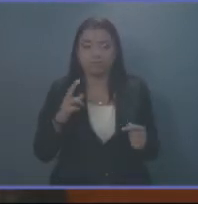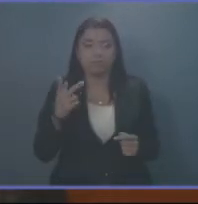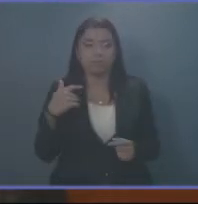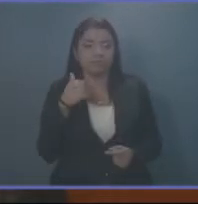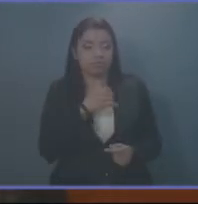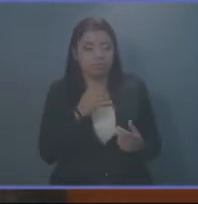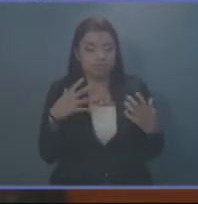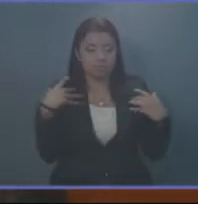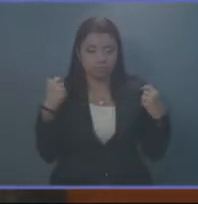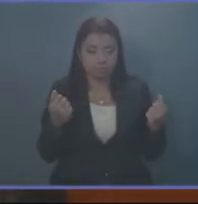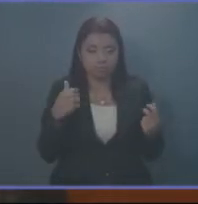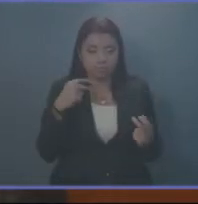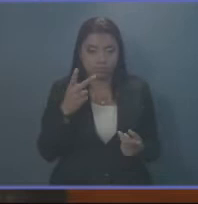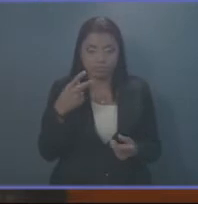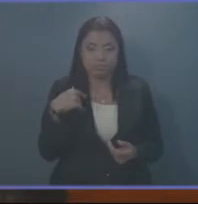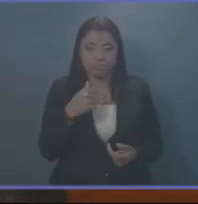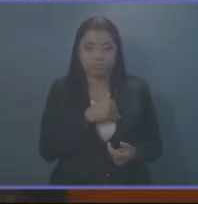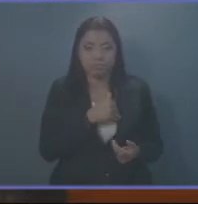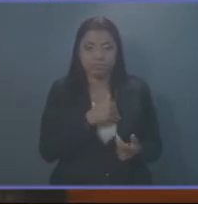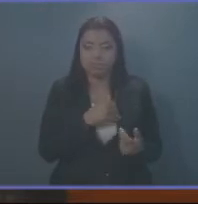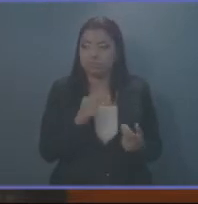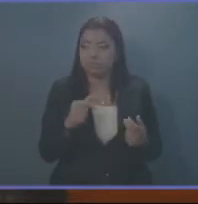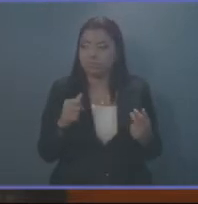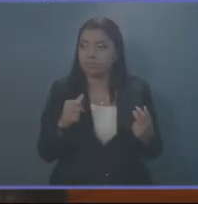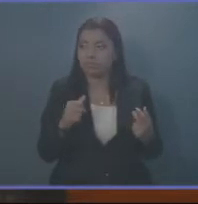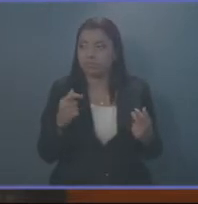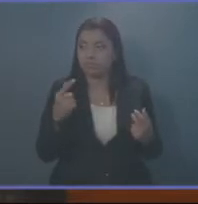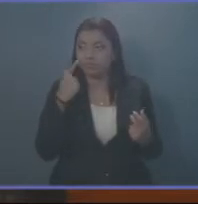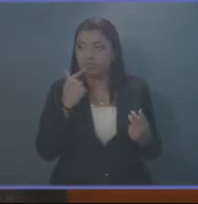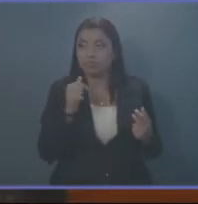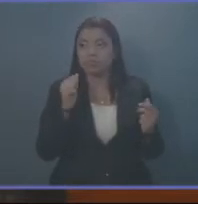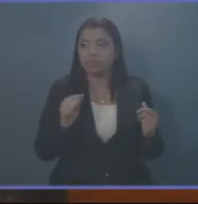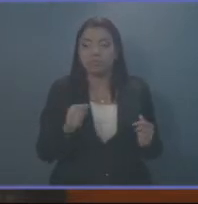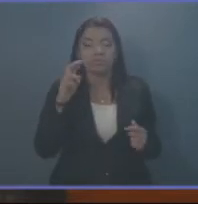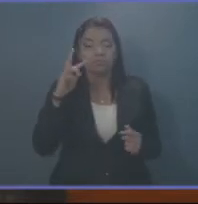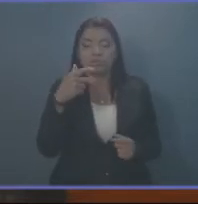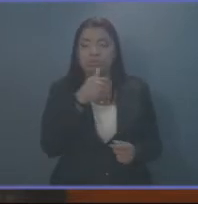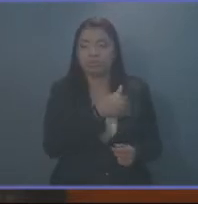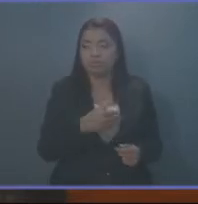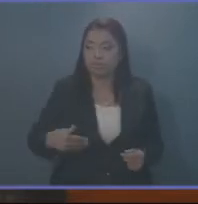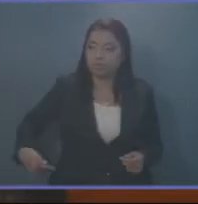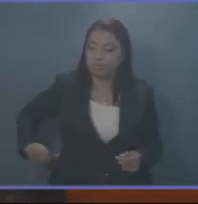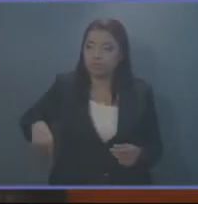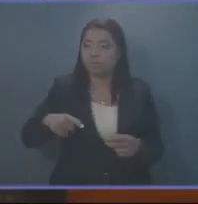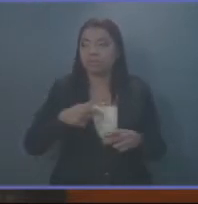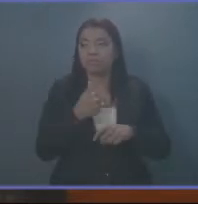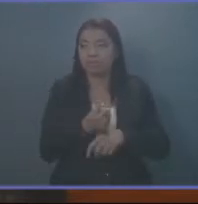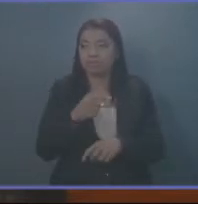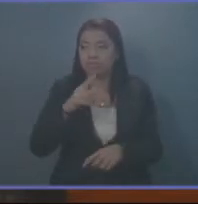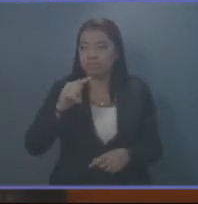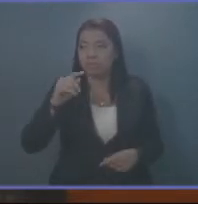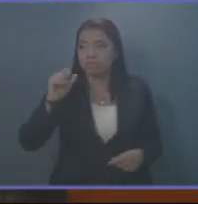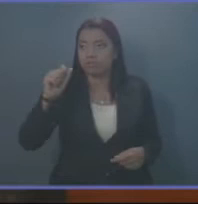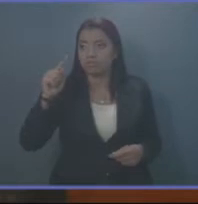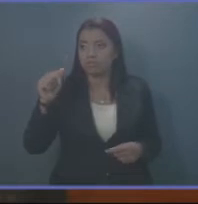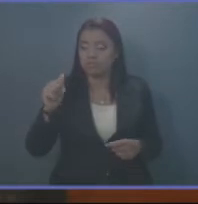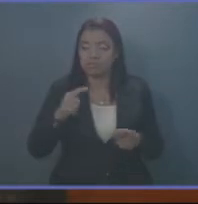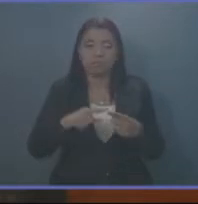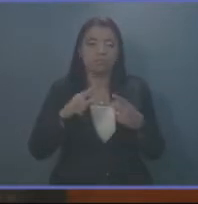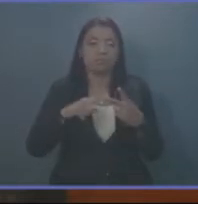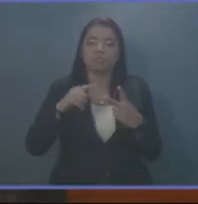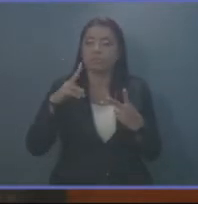del viceministro de Educación, de vicepresidente del Instituto de Transformación Agraria, ISTA,